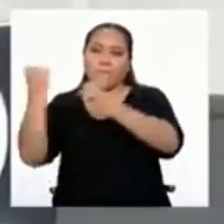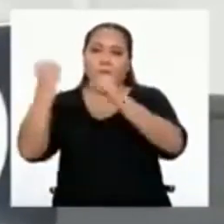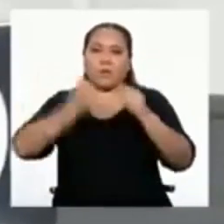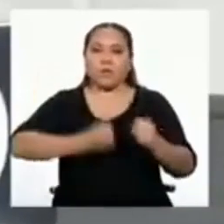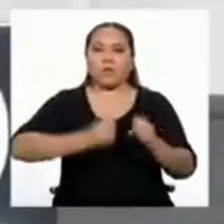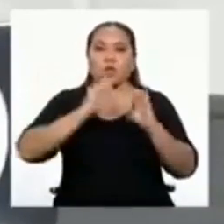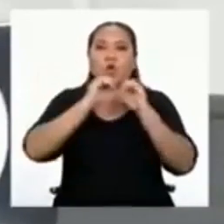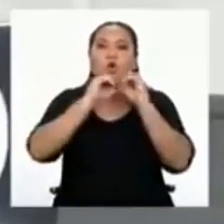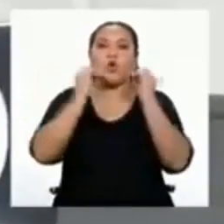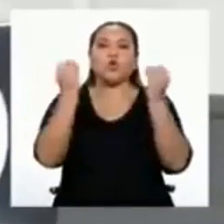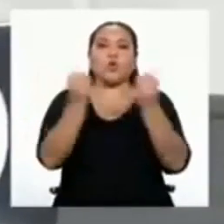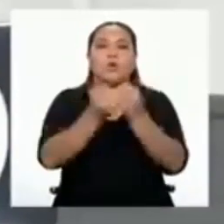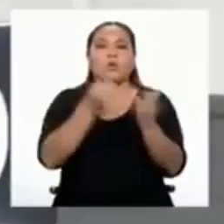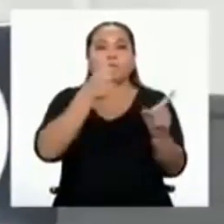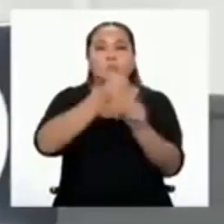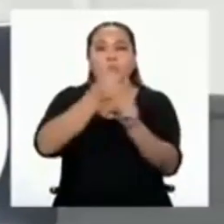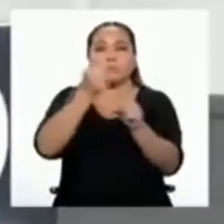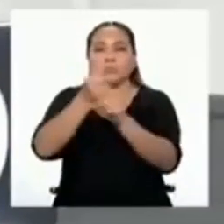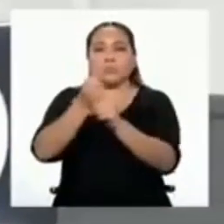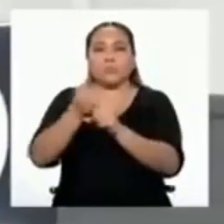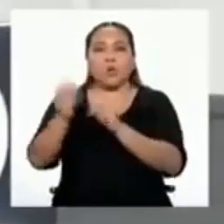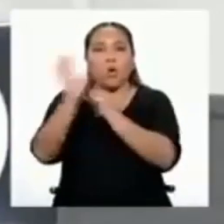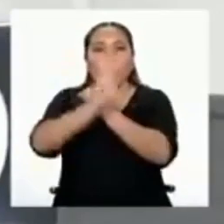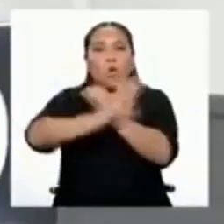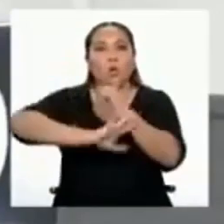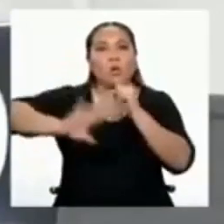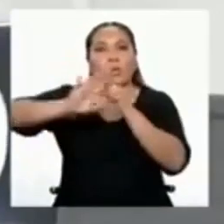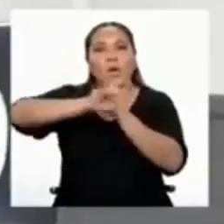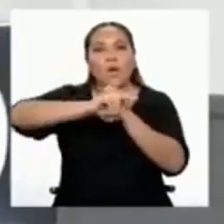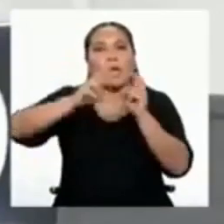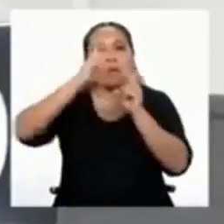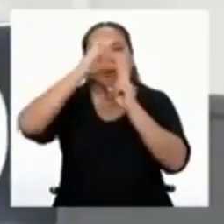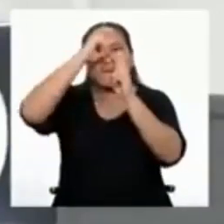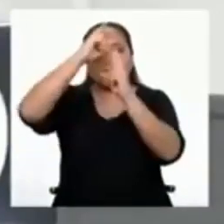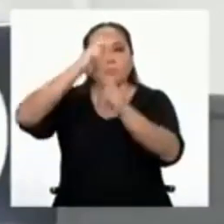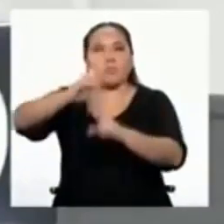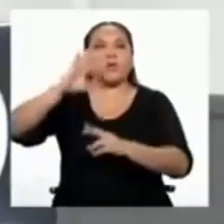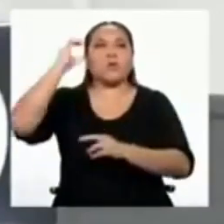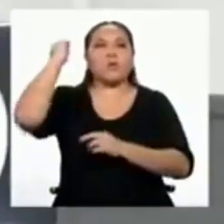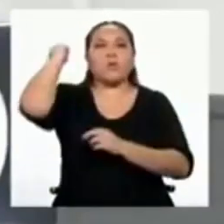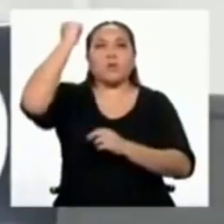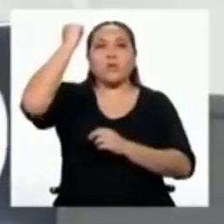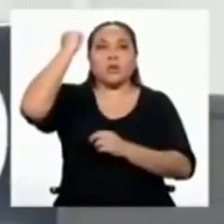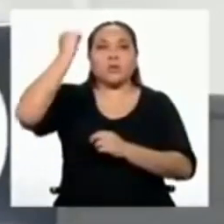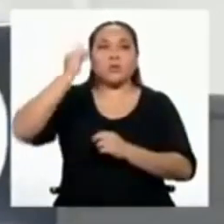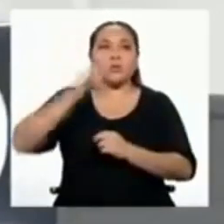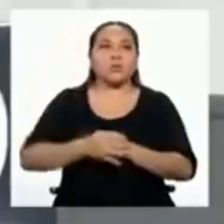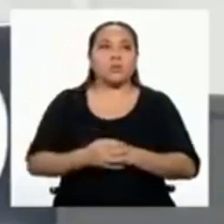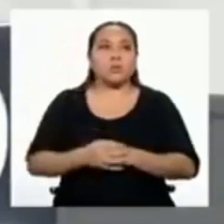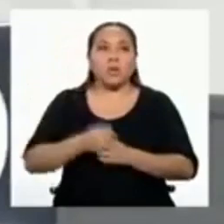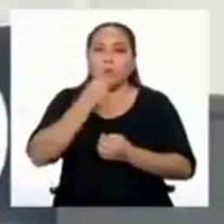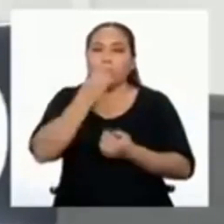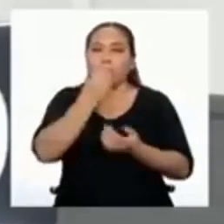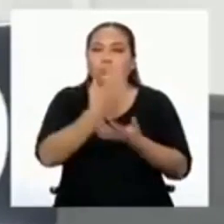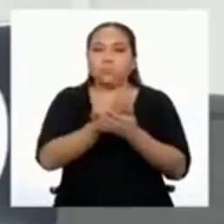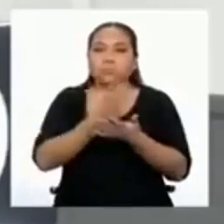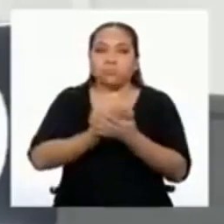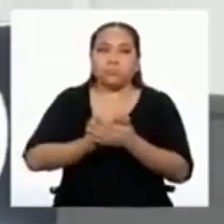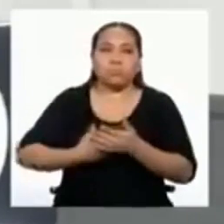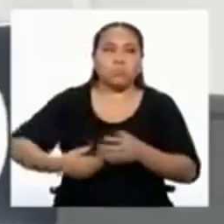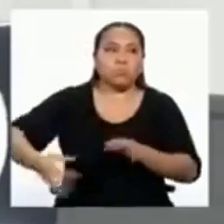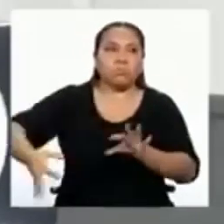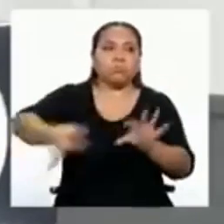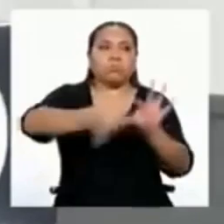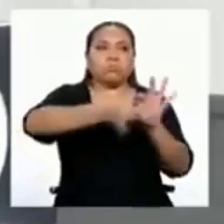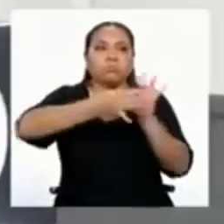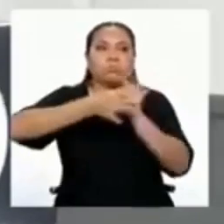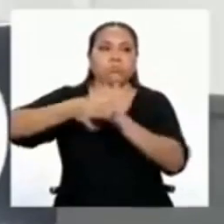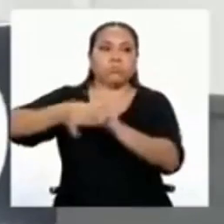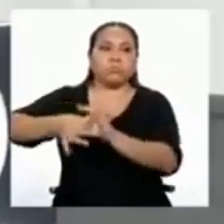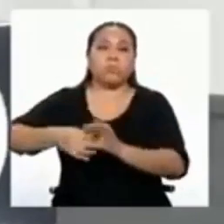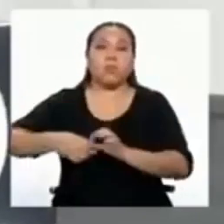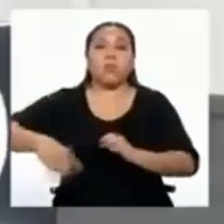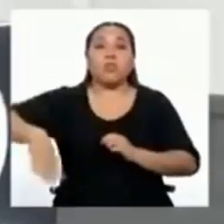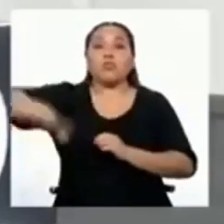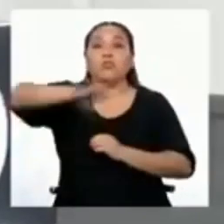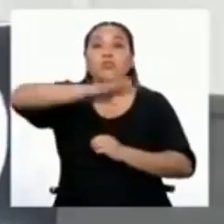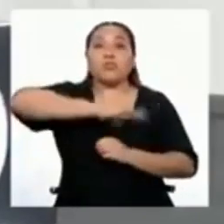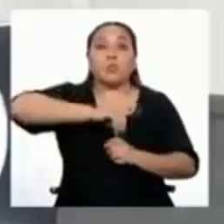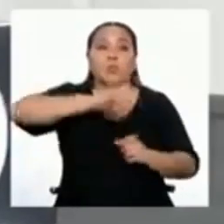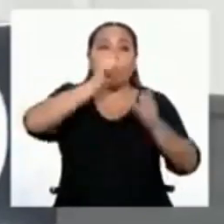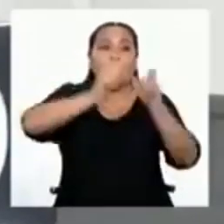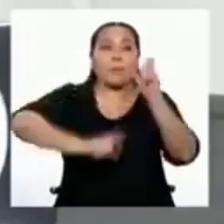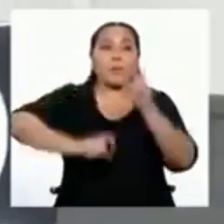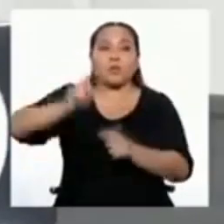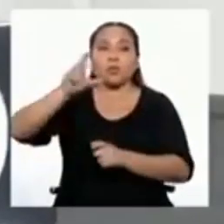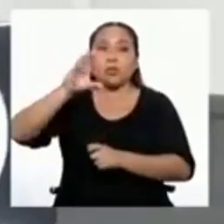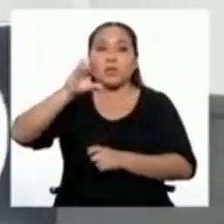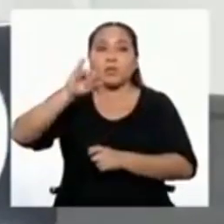organismos autónomos, deben velar por el respeto de nuestros derechos y el bien común. Y nosotros, como ciudadanos y